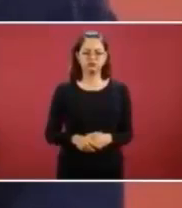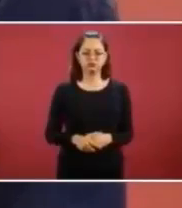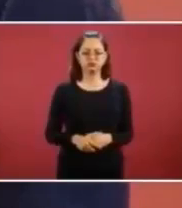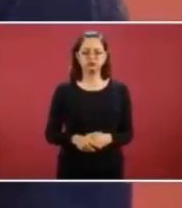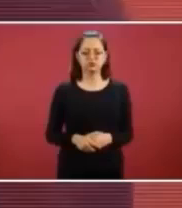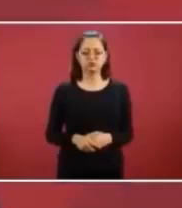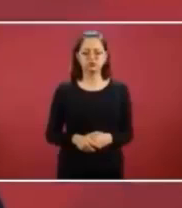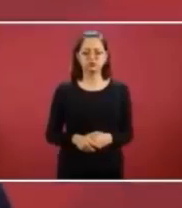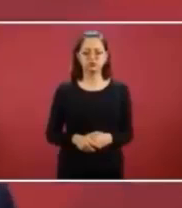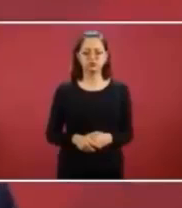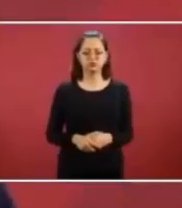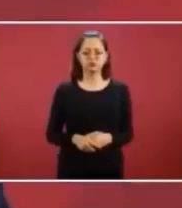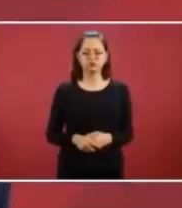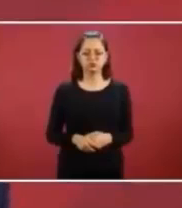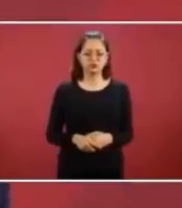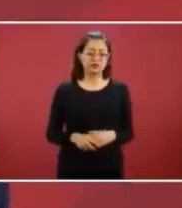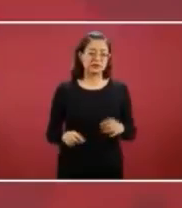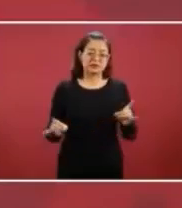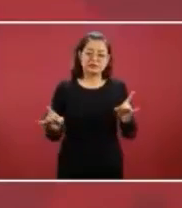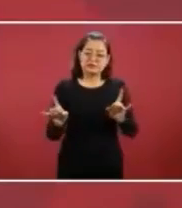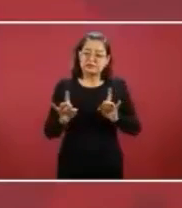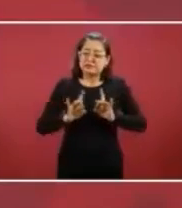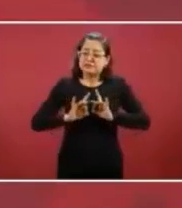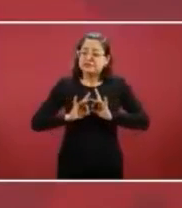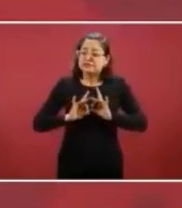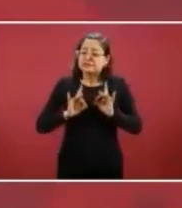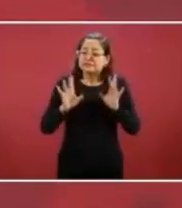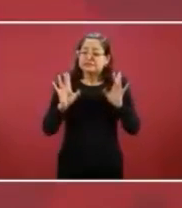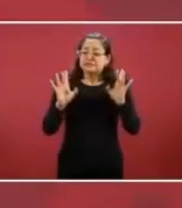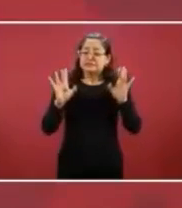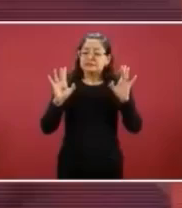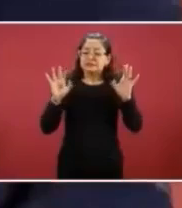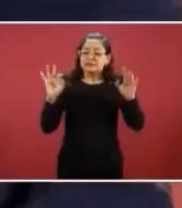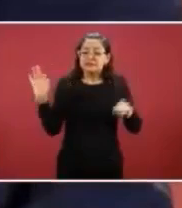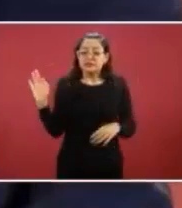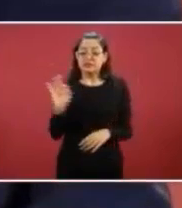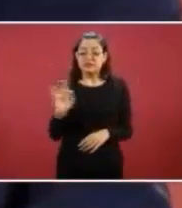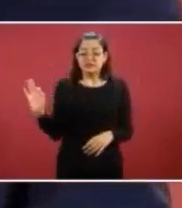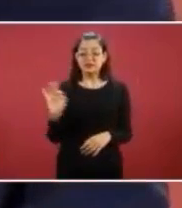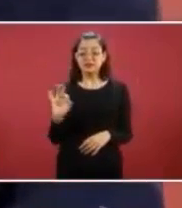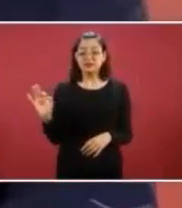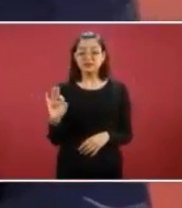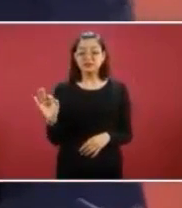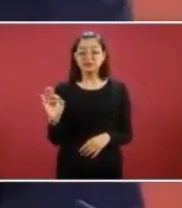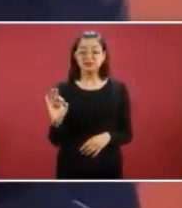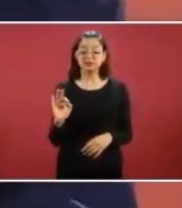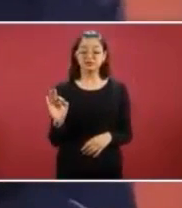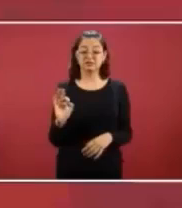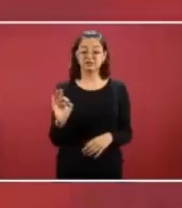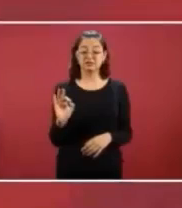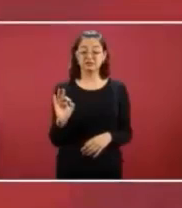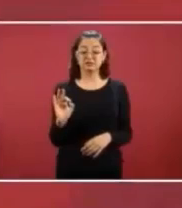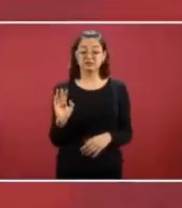Si en el caso remoto se tomara una decisión